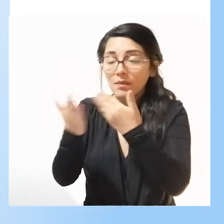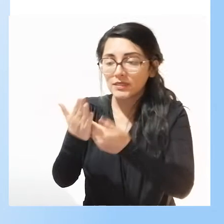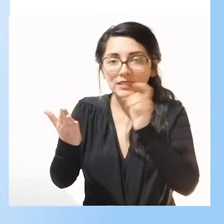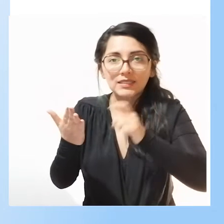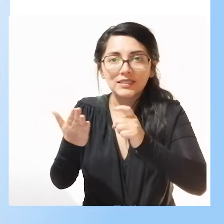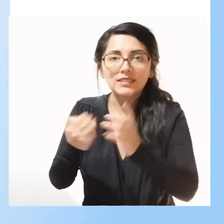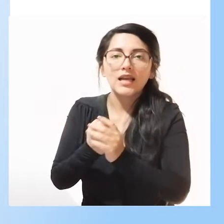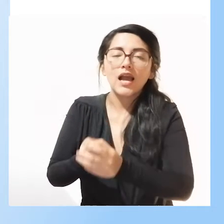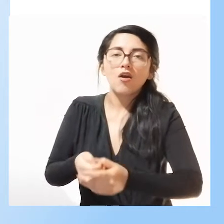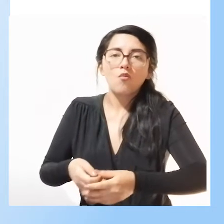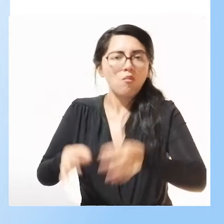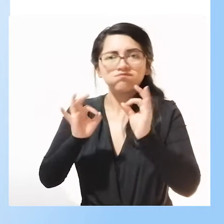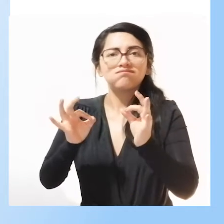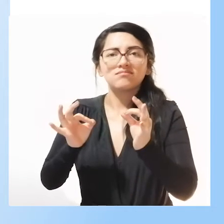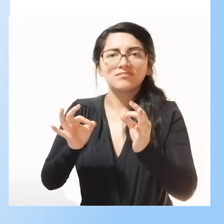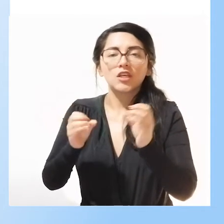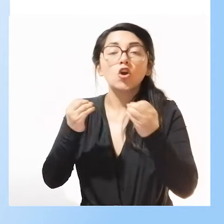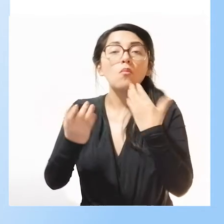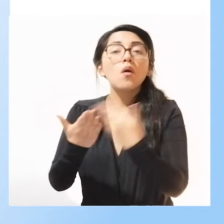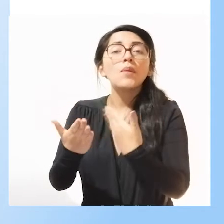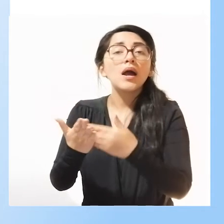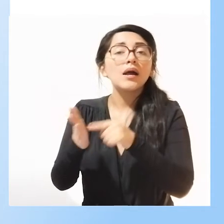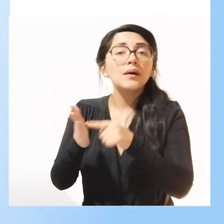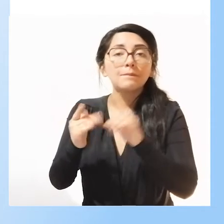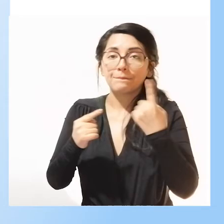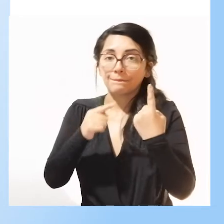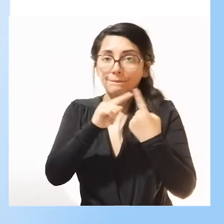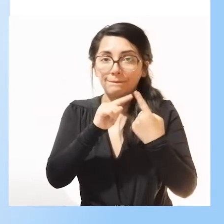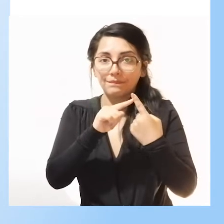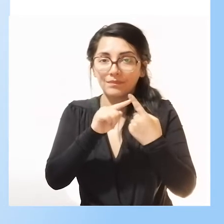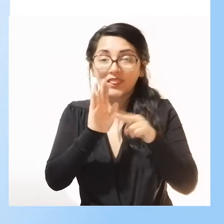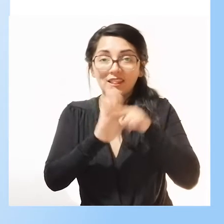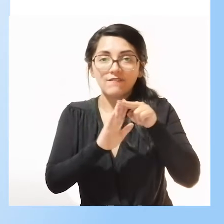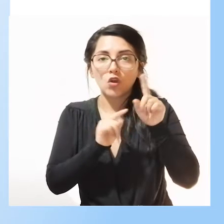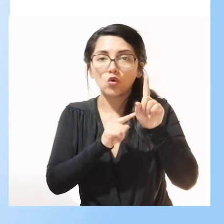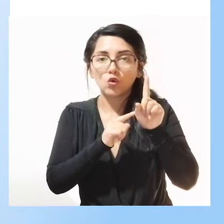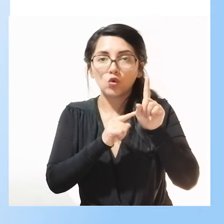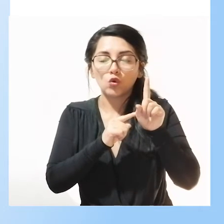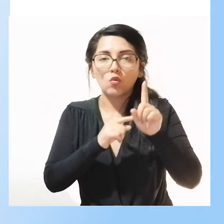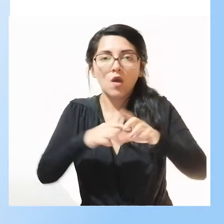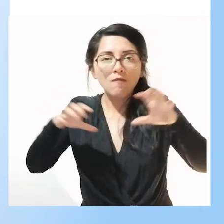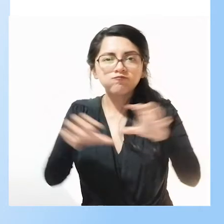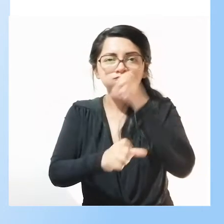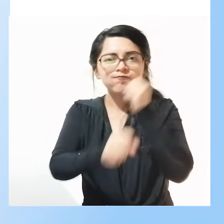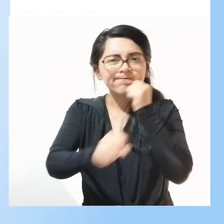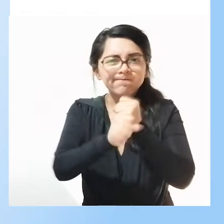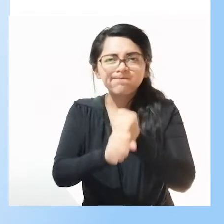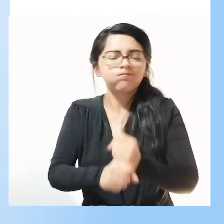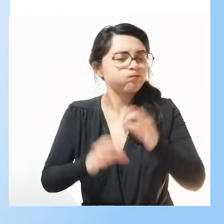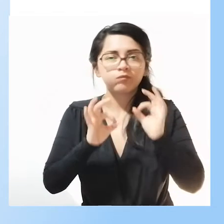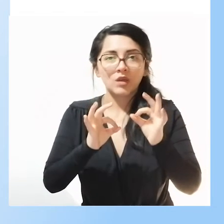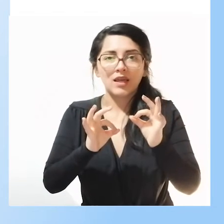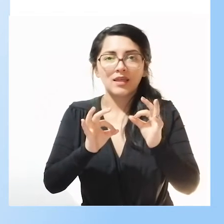plantean 3 niveles de evidencia. El nivel 1, que son las buenas prácticas a nivel individual. Es decir,